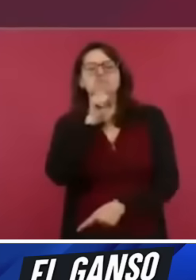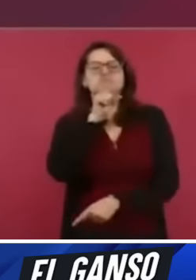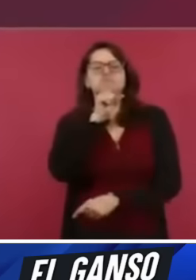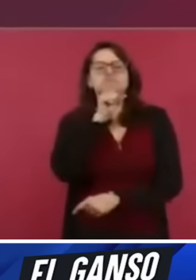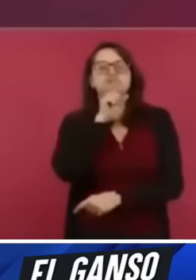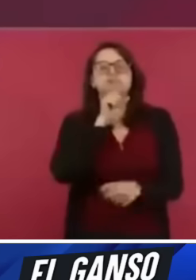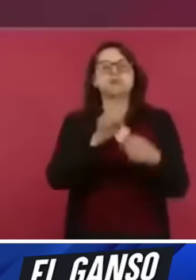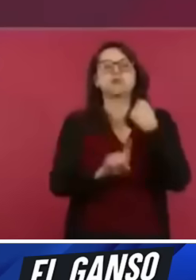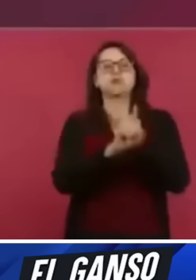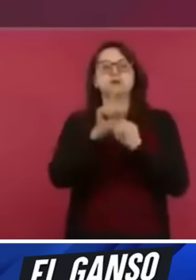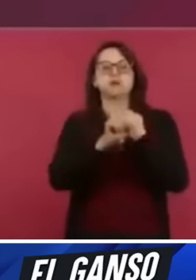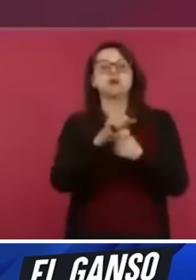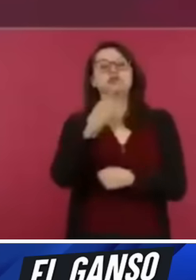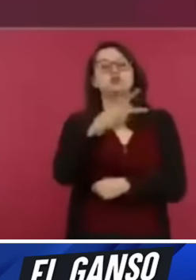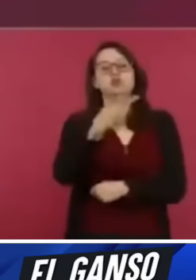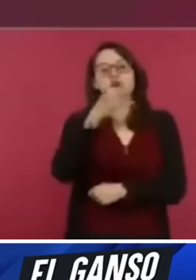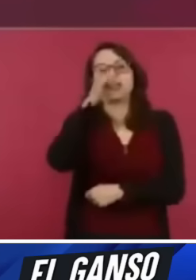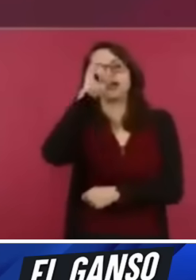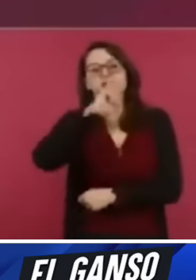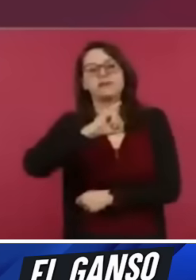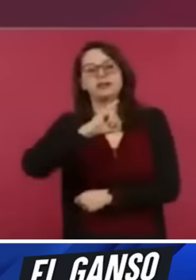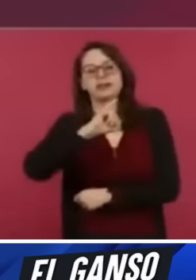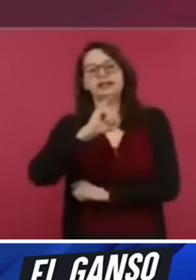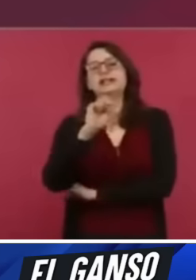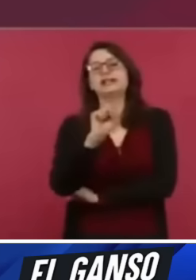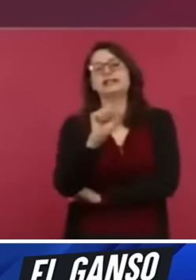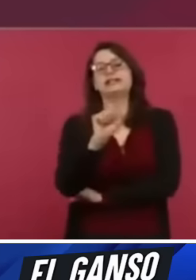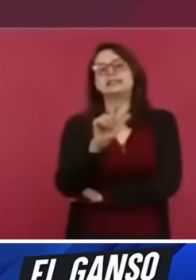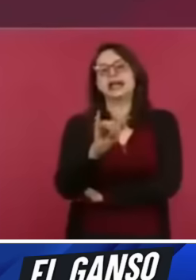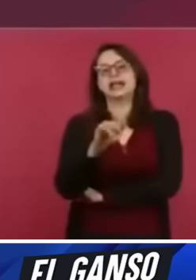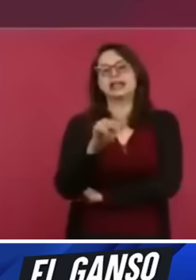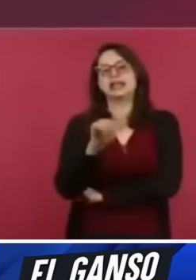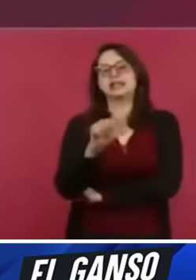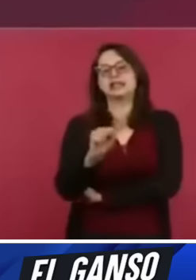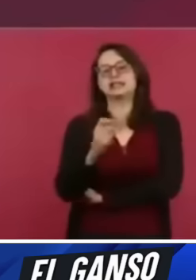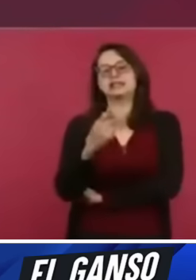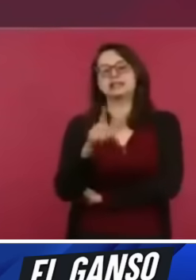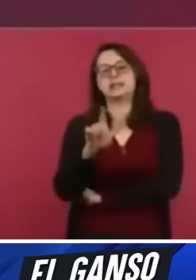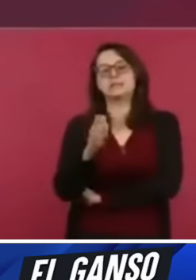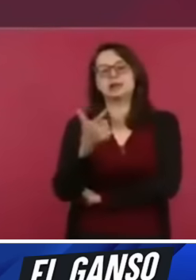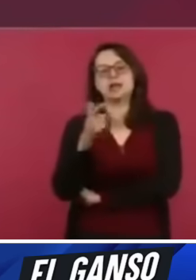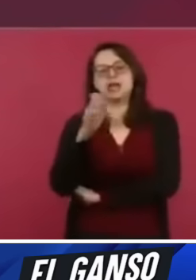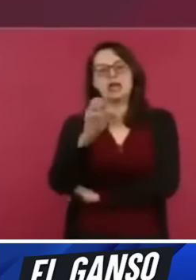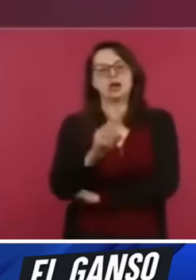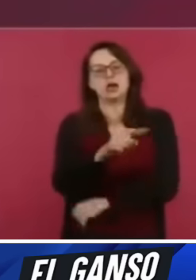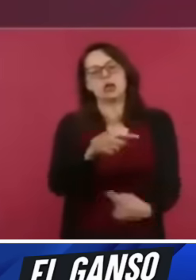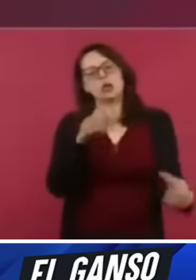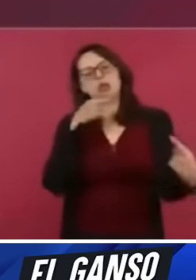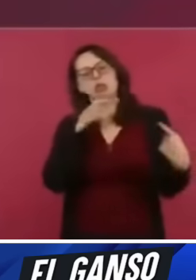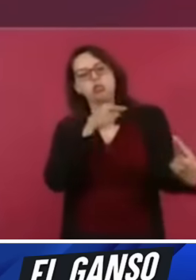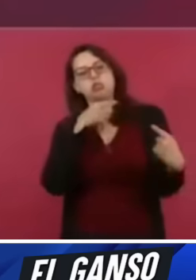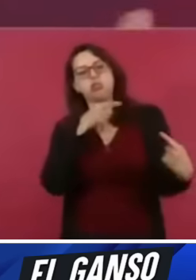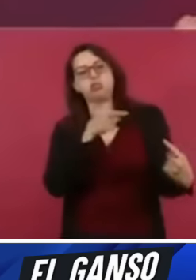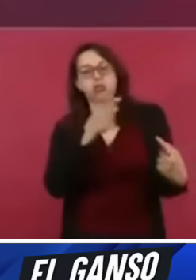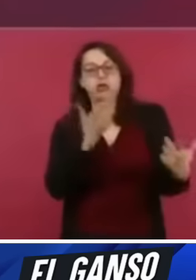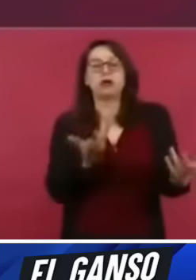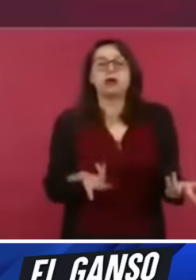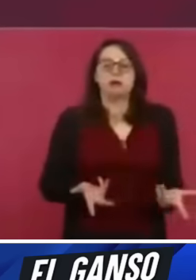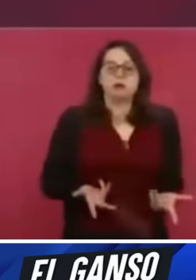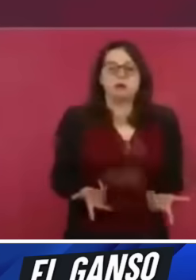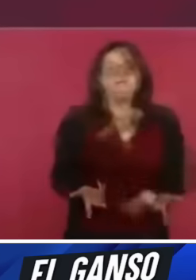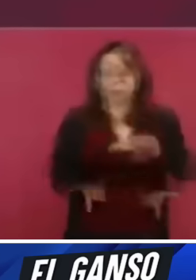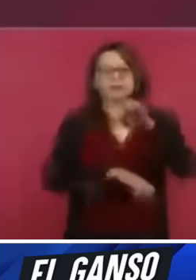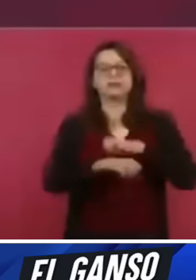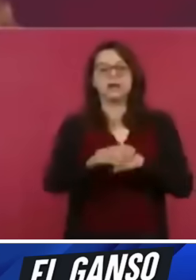el que tiene diferencias con nosotros que es además natural que